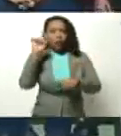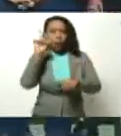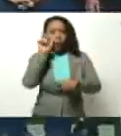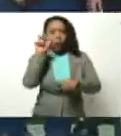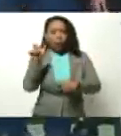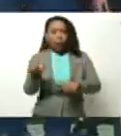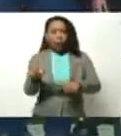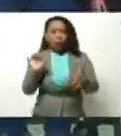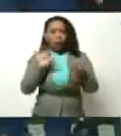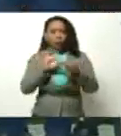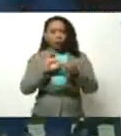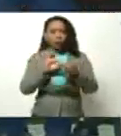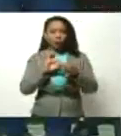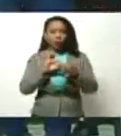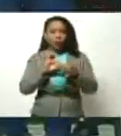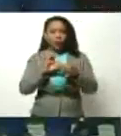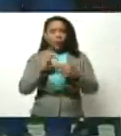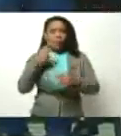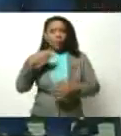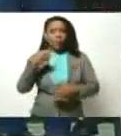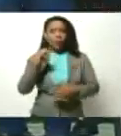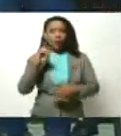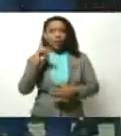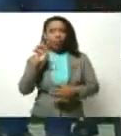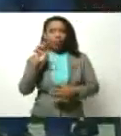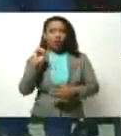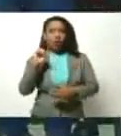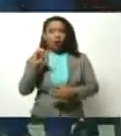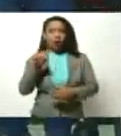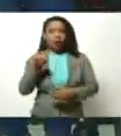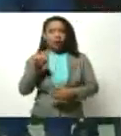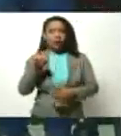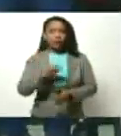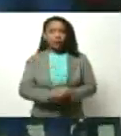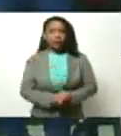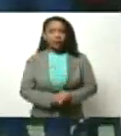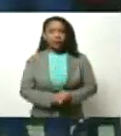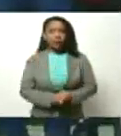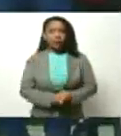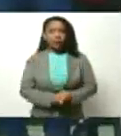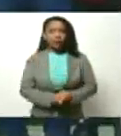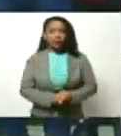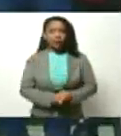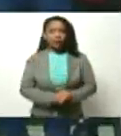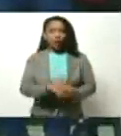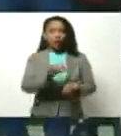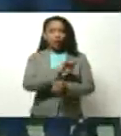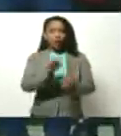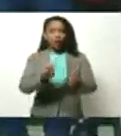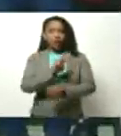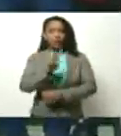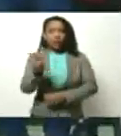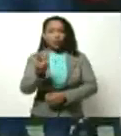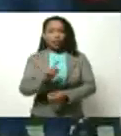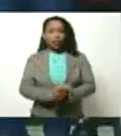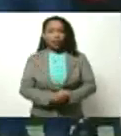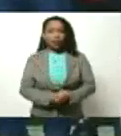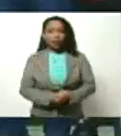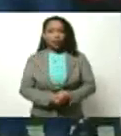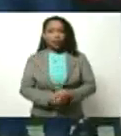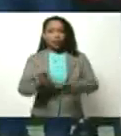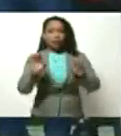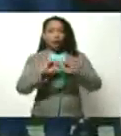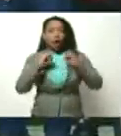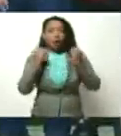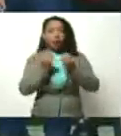Roa como enlace Pedro Infante que está acá del vicepresidente de la